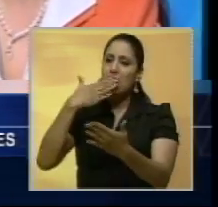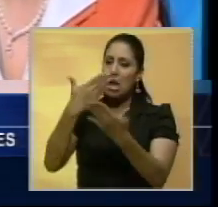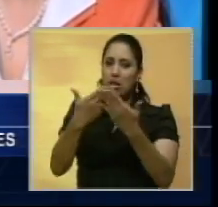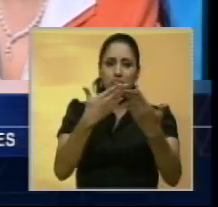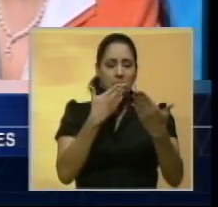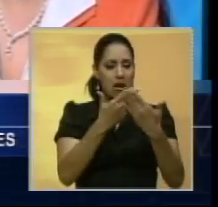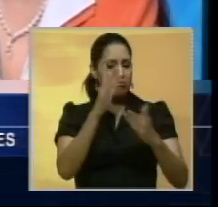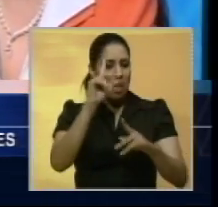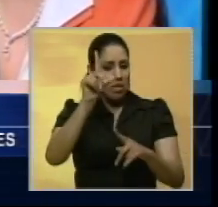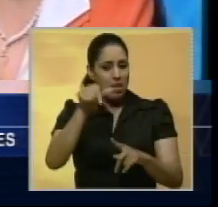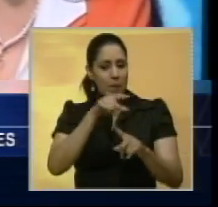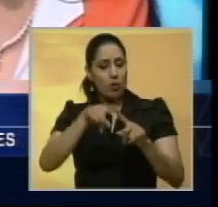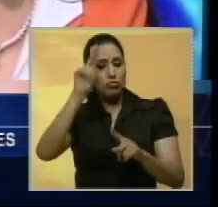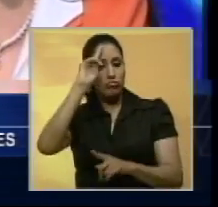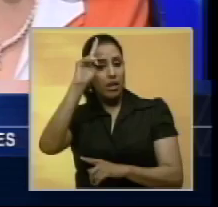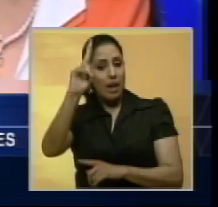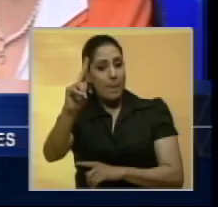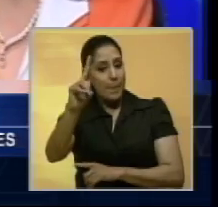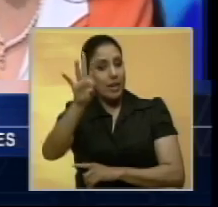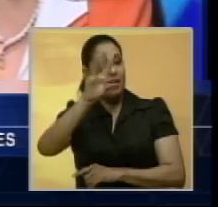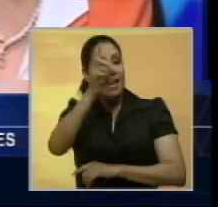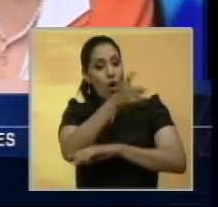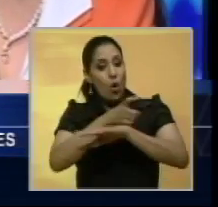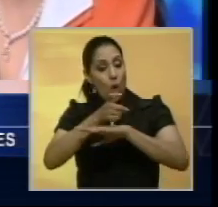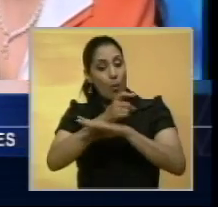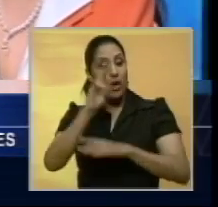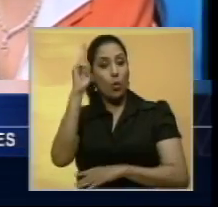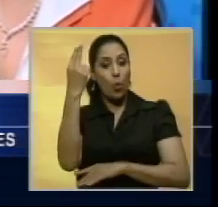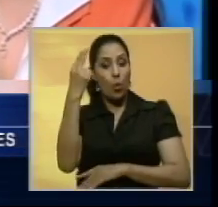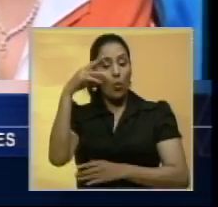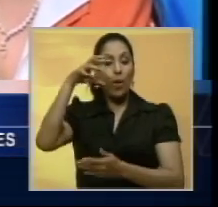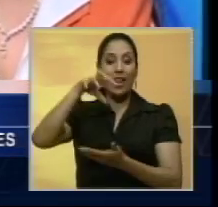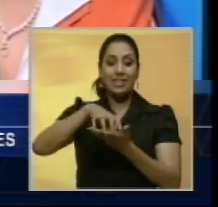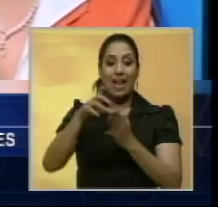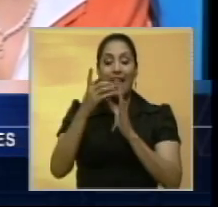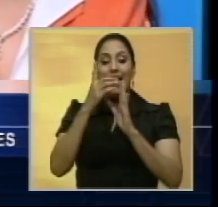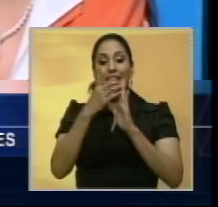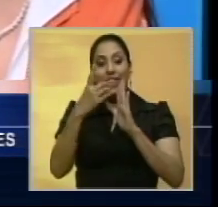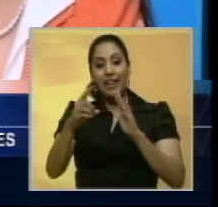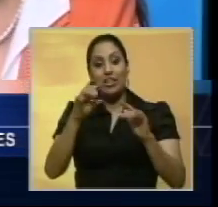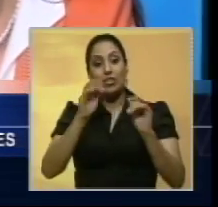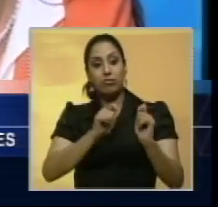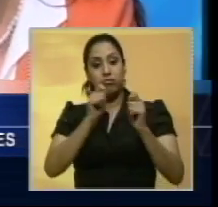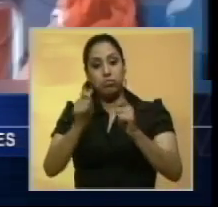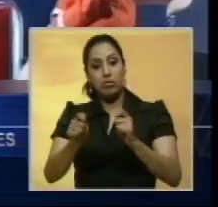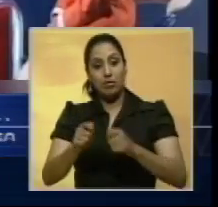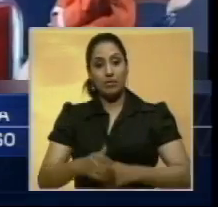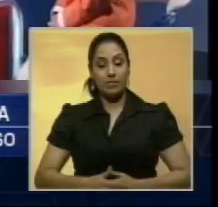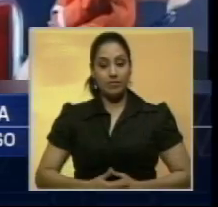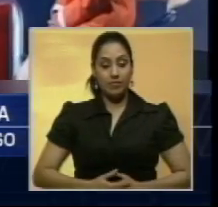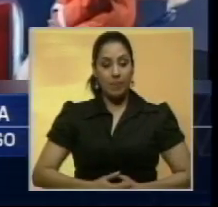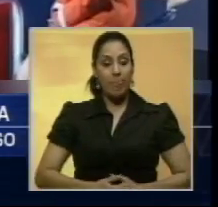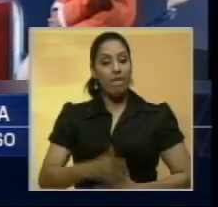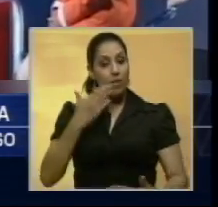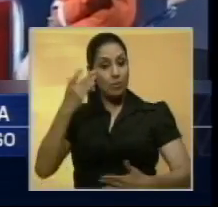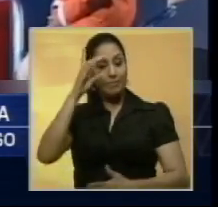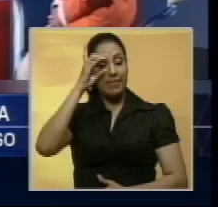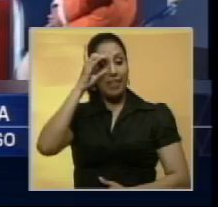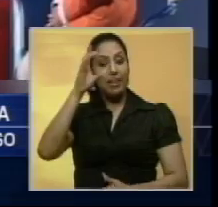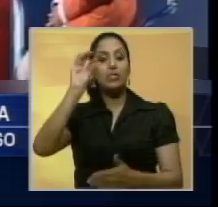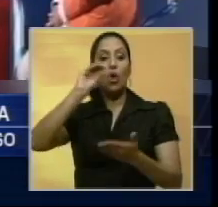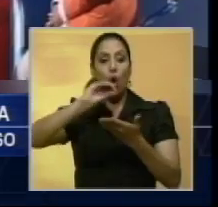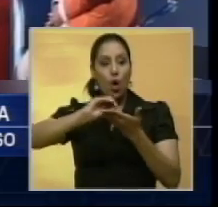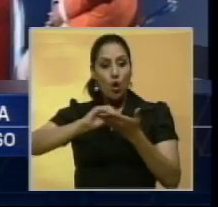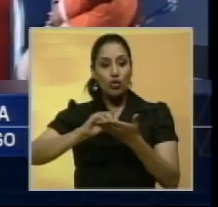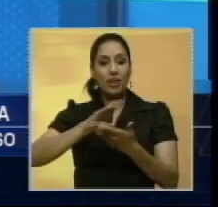también, el respeto que ha hecho el gobierno de Uruguay del Estado de Derecho de este mecanismo subregional. Rodríguez reiteró que